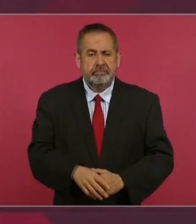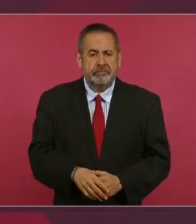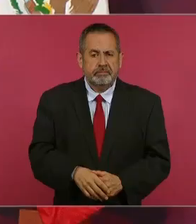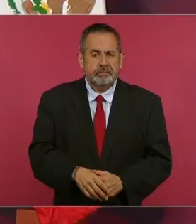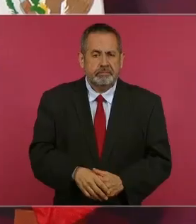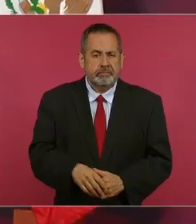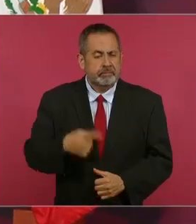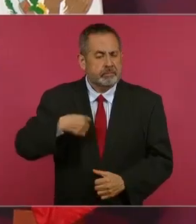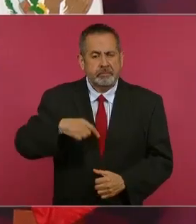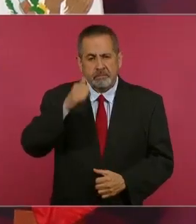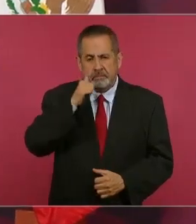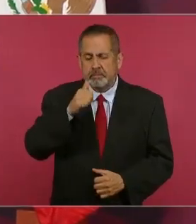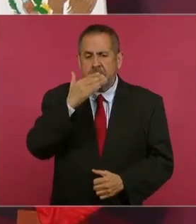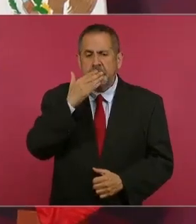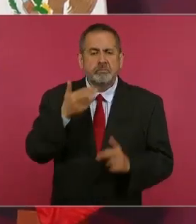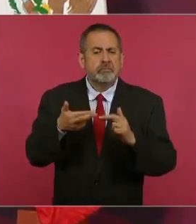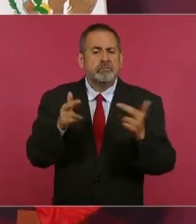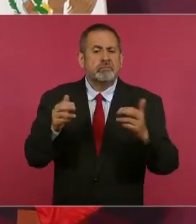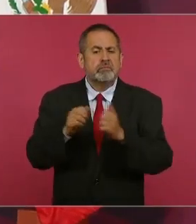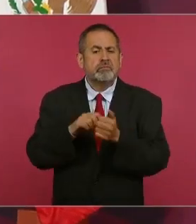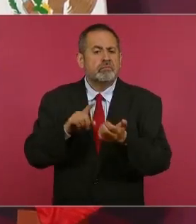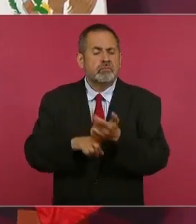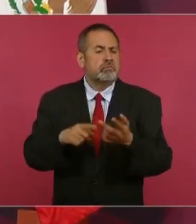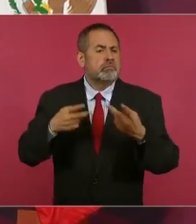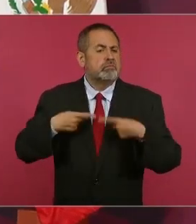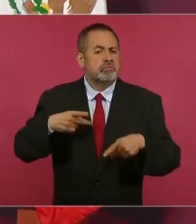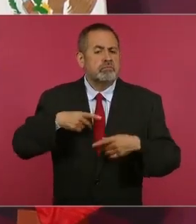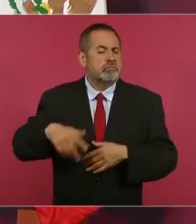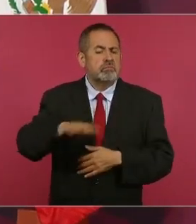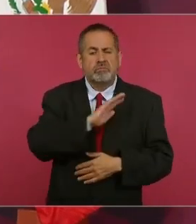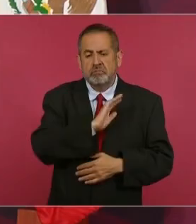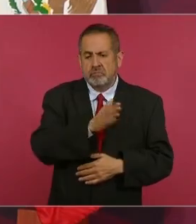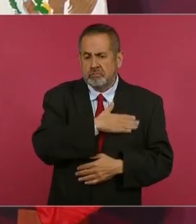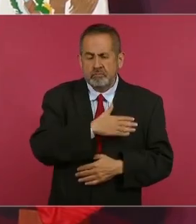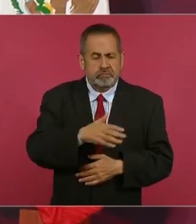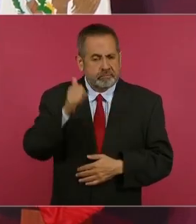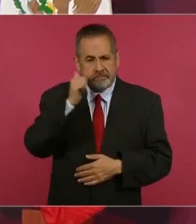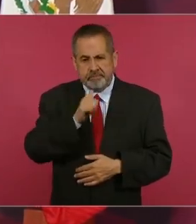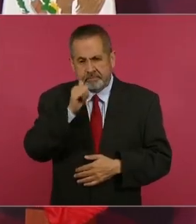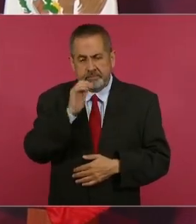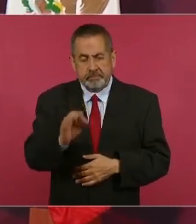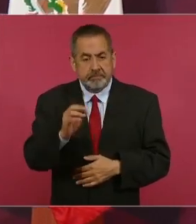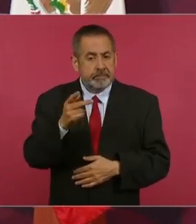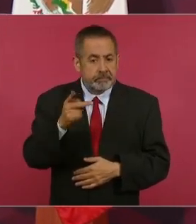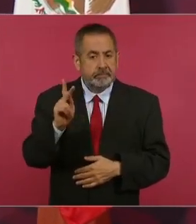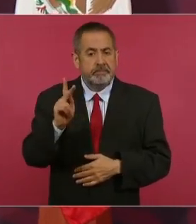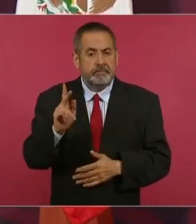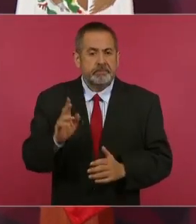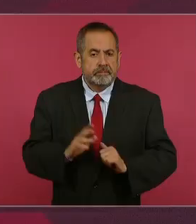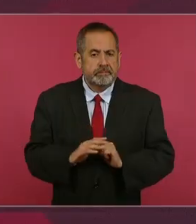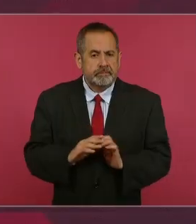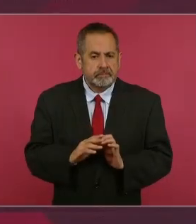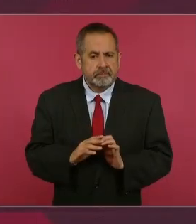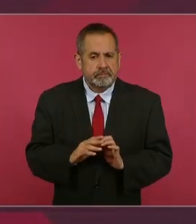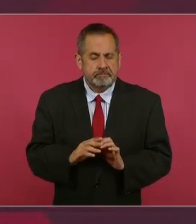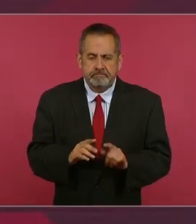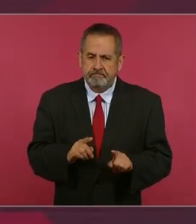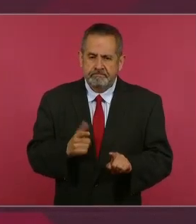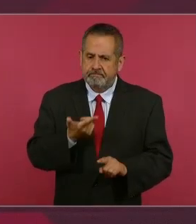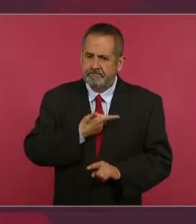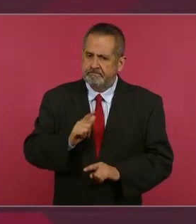Y nosotros tenemos muy buena relación con el pueblo español, pero no nos